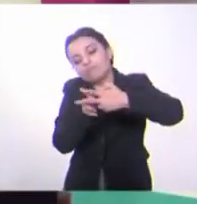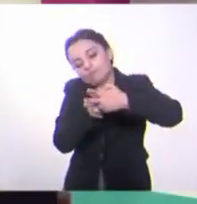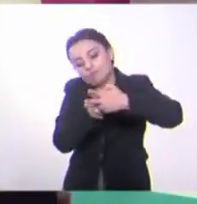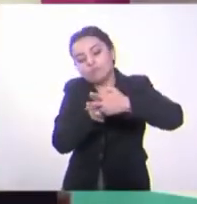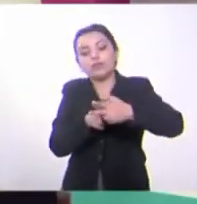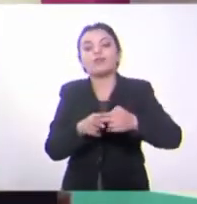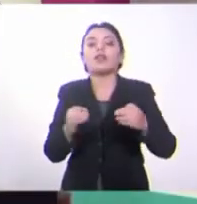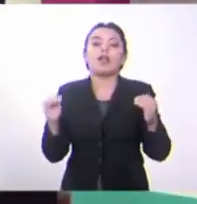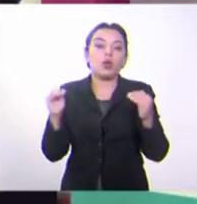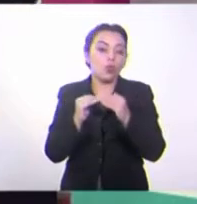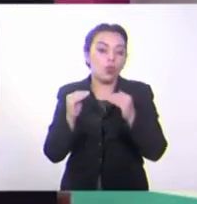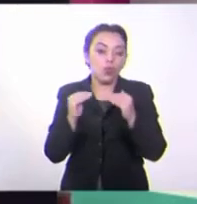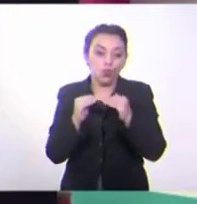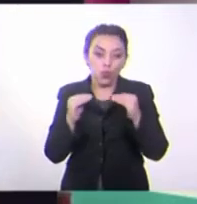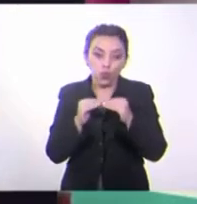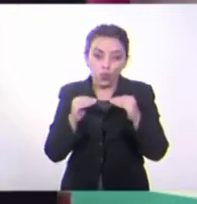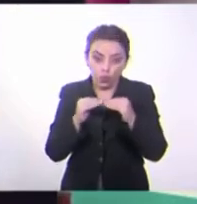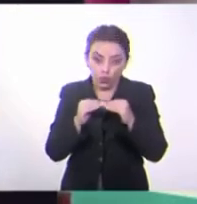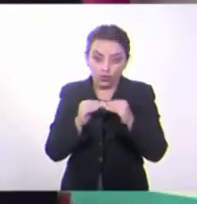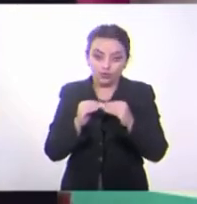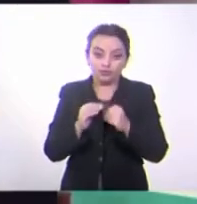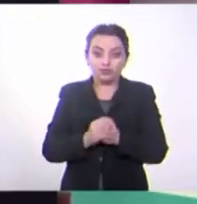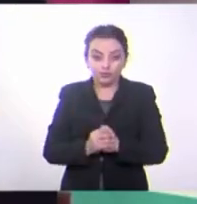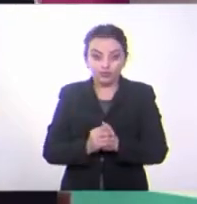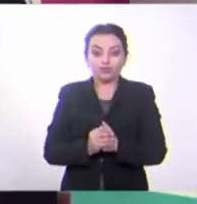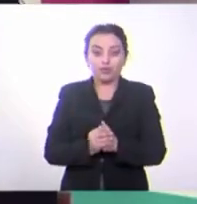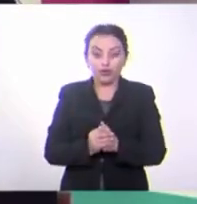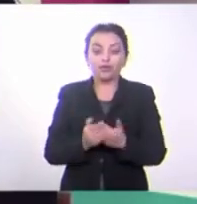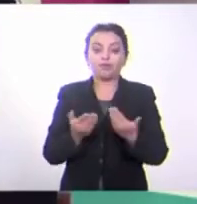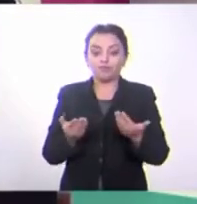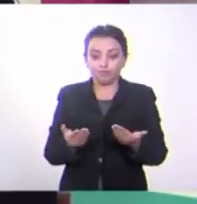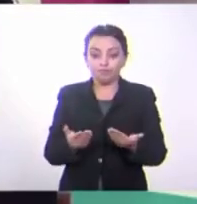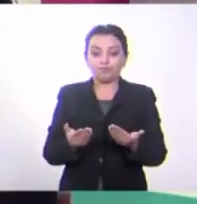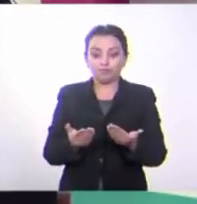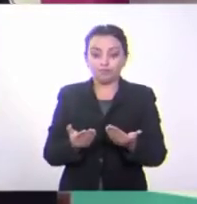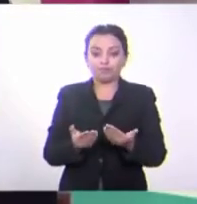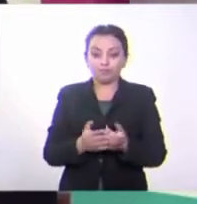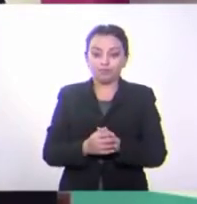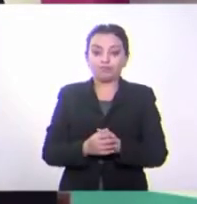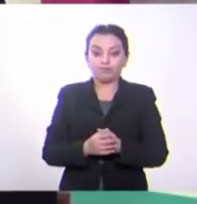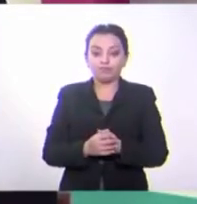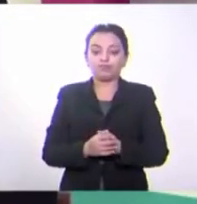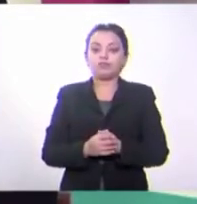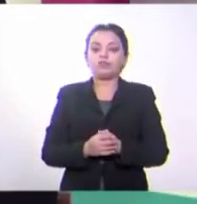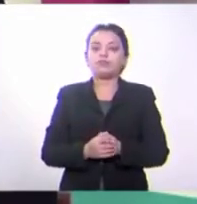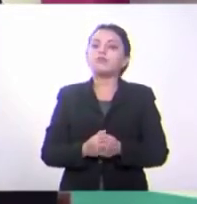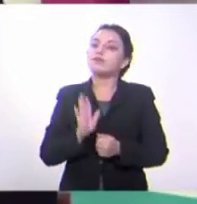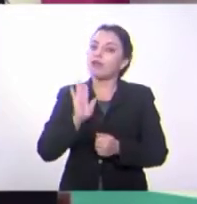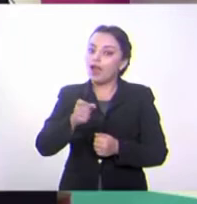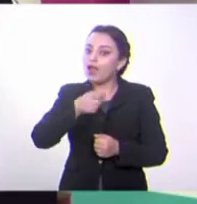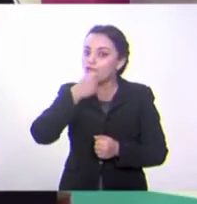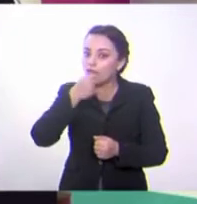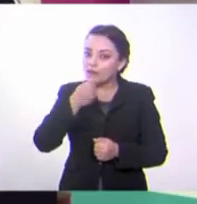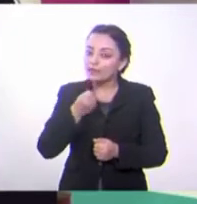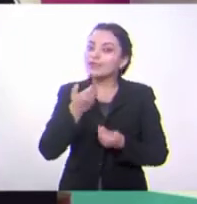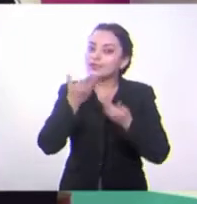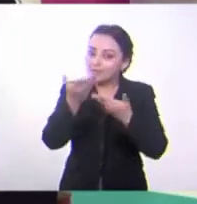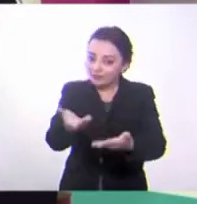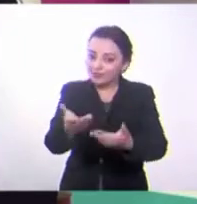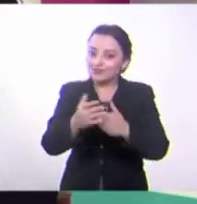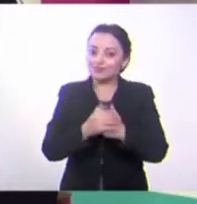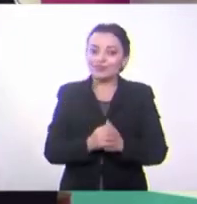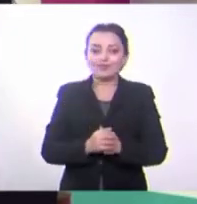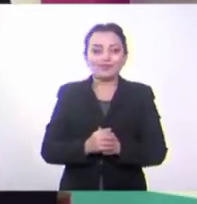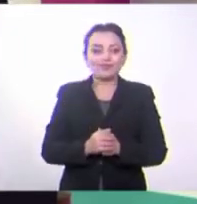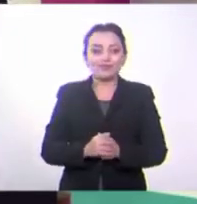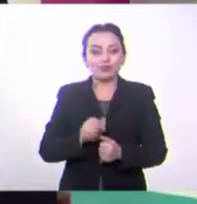damos cuenta que la medida de los ángulos es igual. Pero te tengo una buena noticia. Hay otra forma de